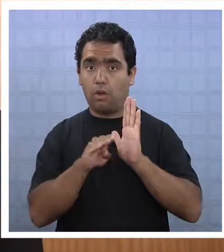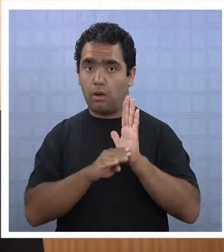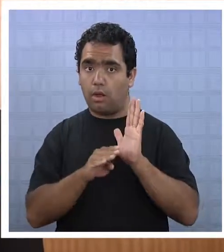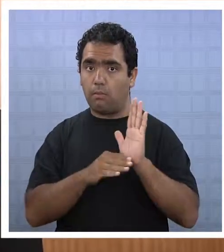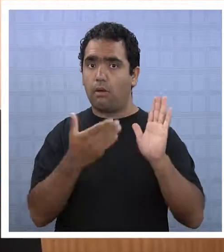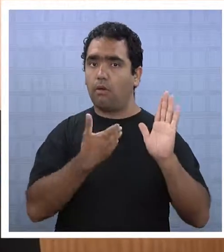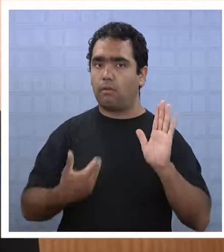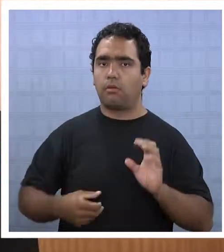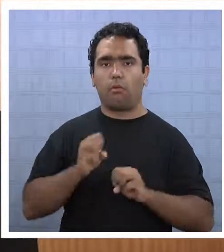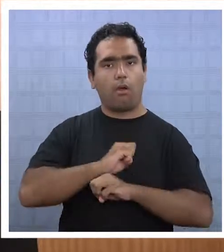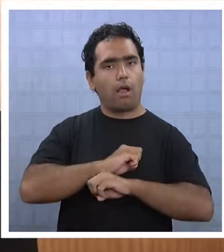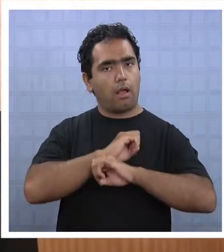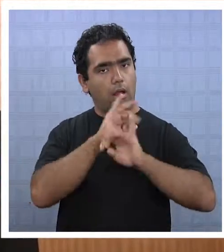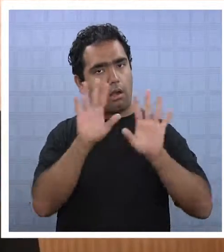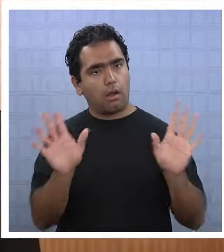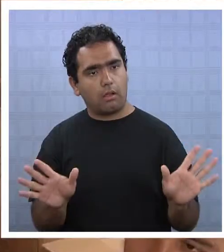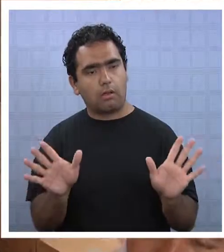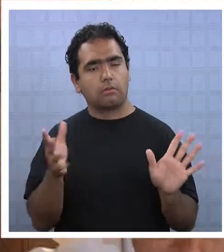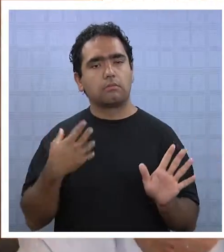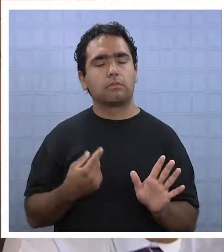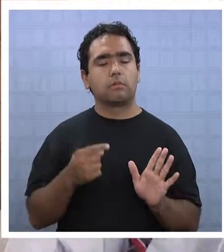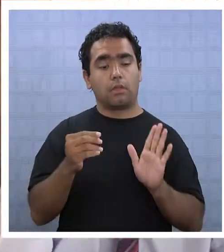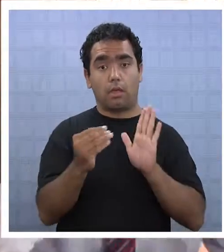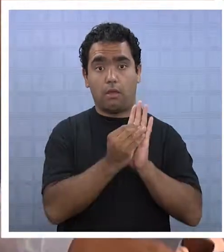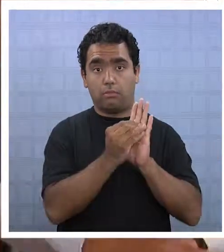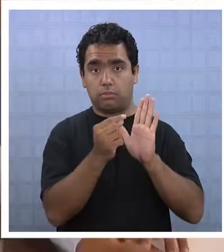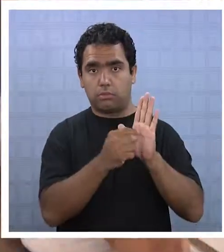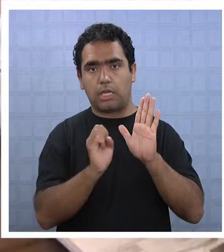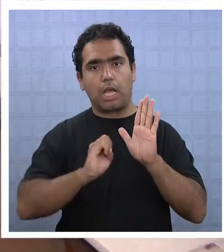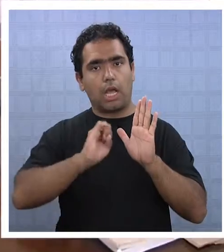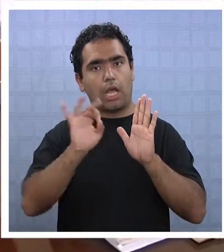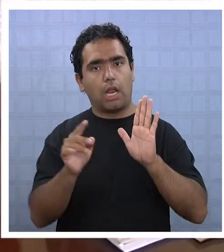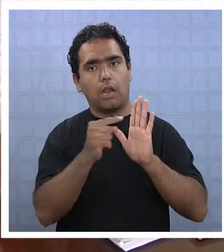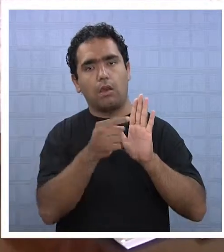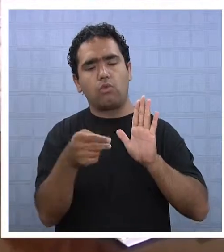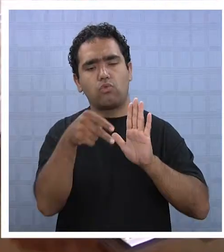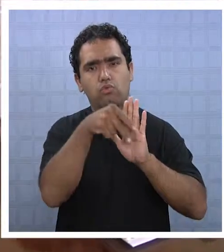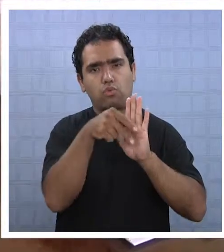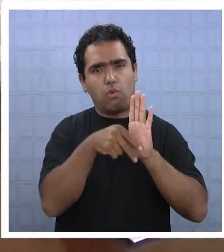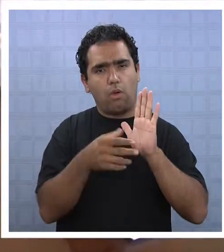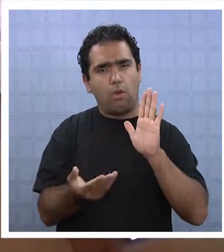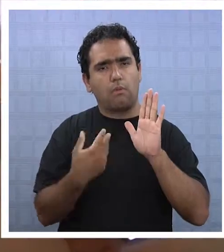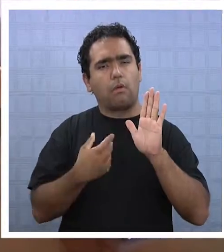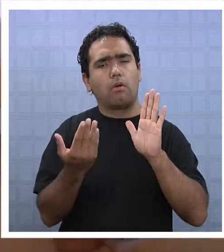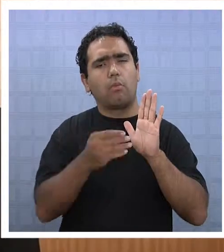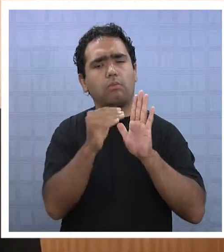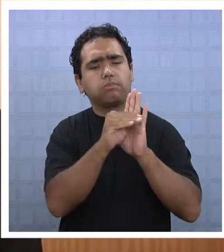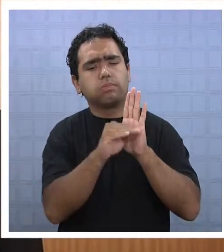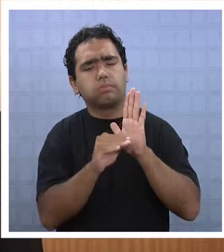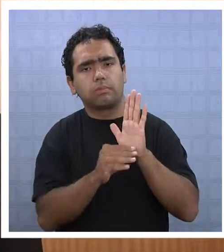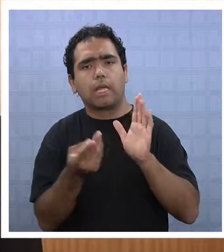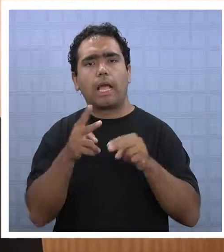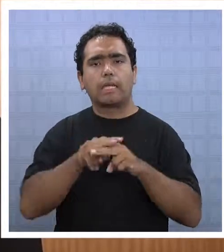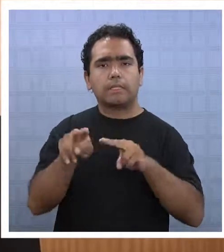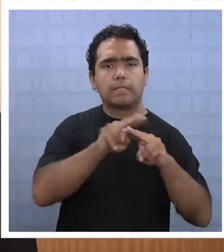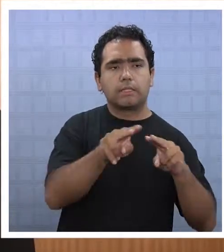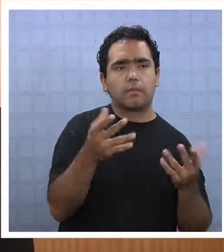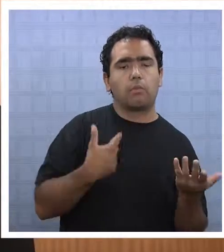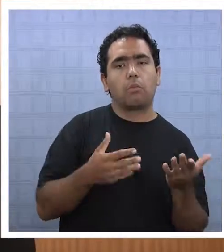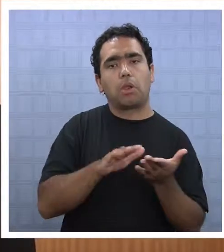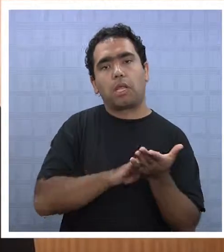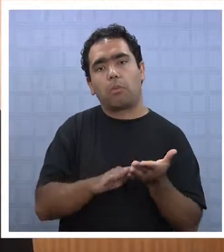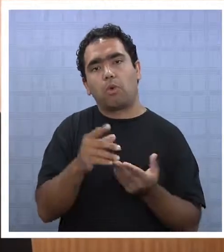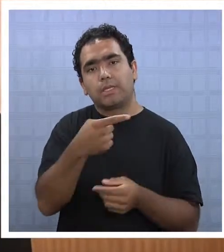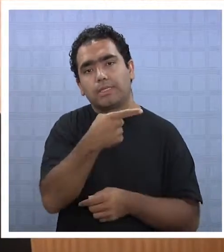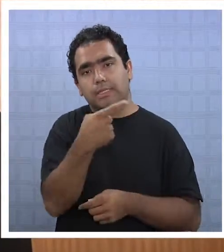claro y en él aparecen claramente las medidas que se van a tomar. Hay, por ejemplo, medidas que tienen que ver con los primeros 100